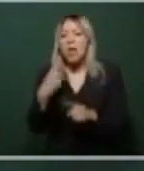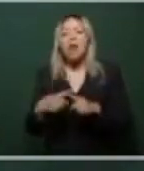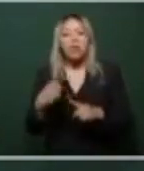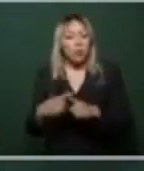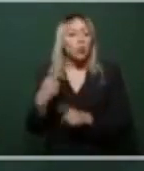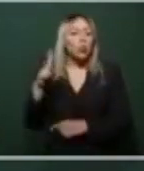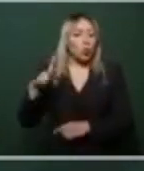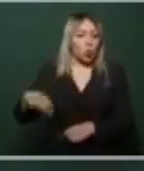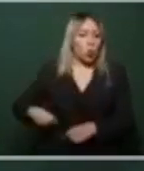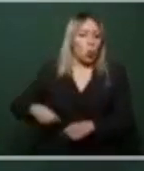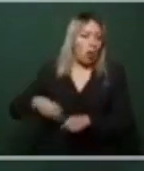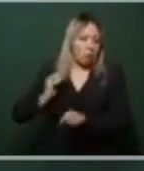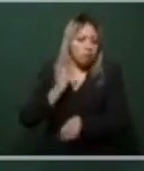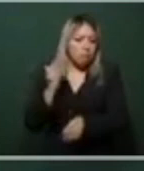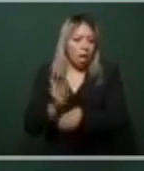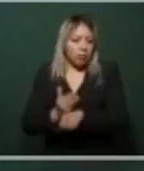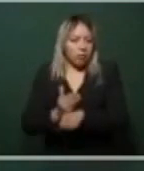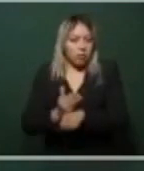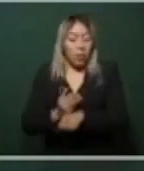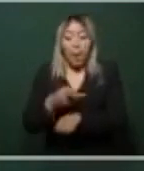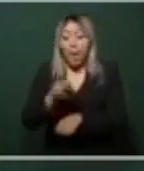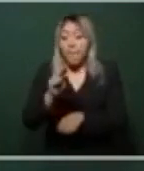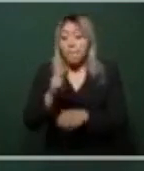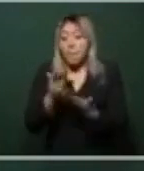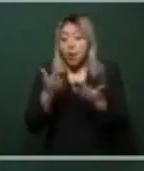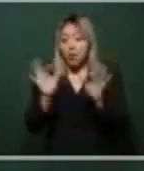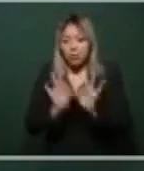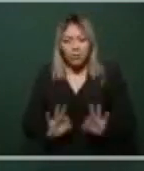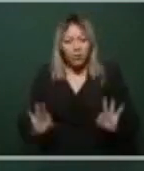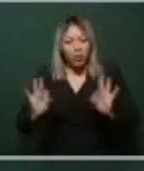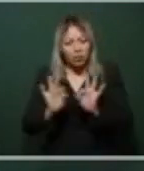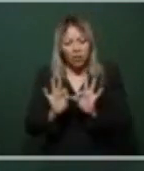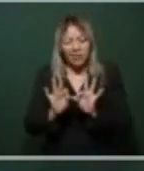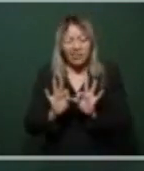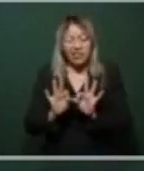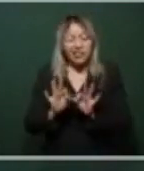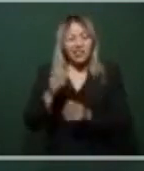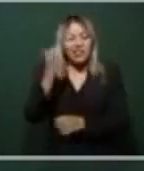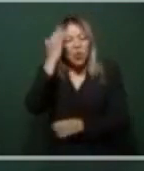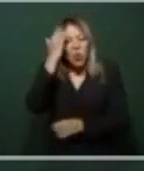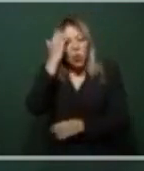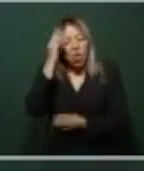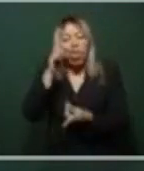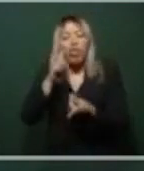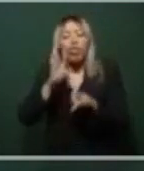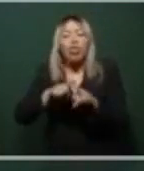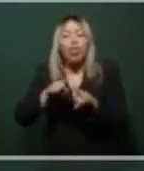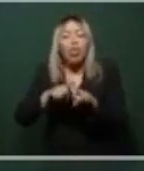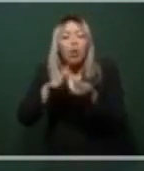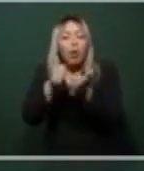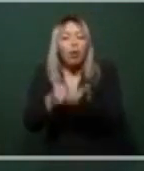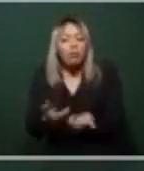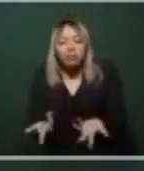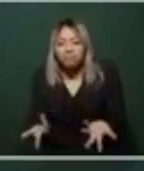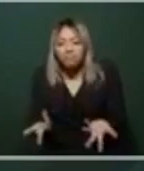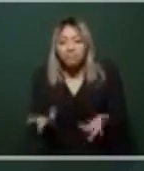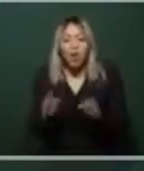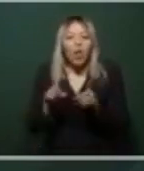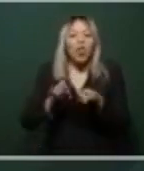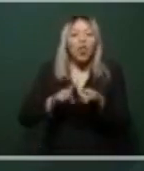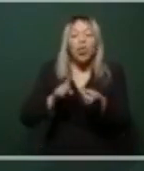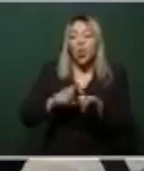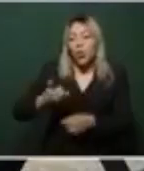responsables, pero lo que nos importa es saber dónde están los jóvenes. Eso es lo que estamos